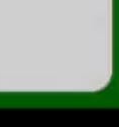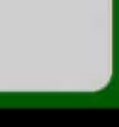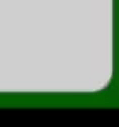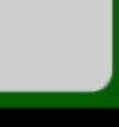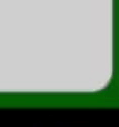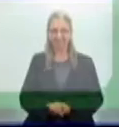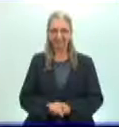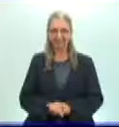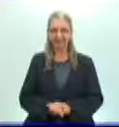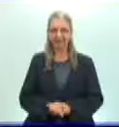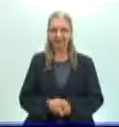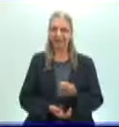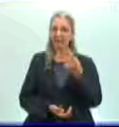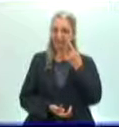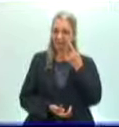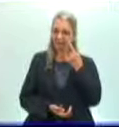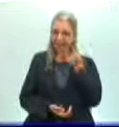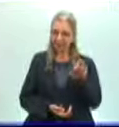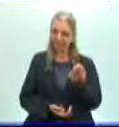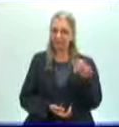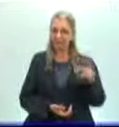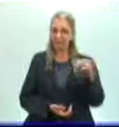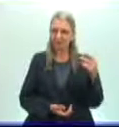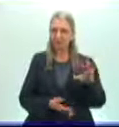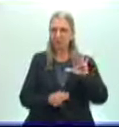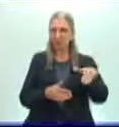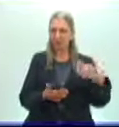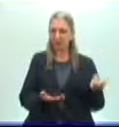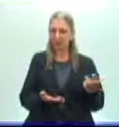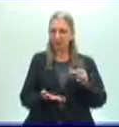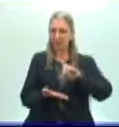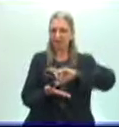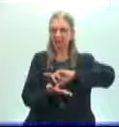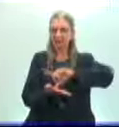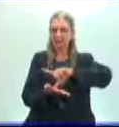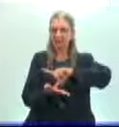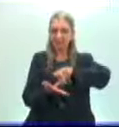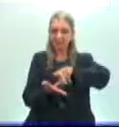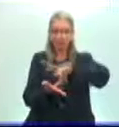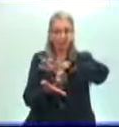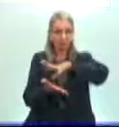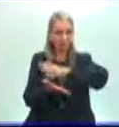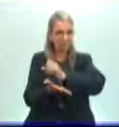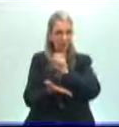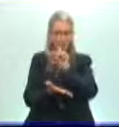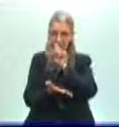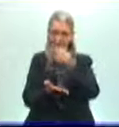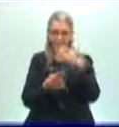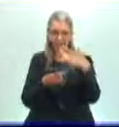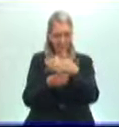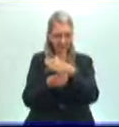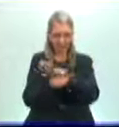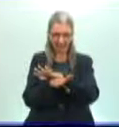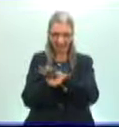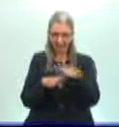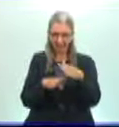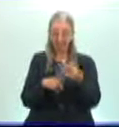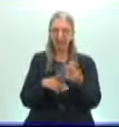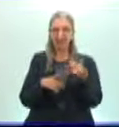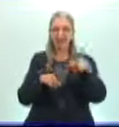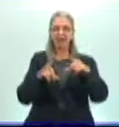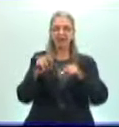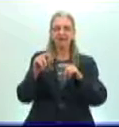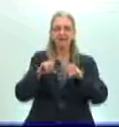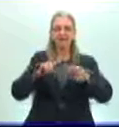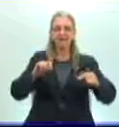Como pueden ver, el ejercicio trata sobre una semicircunferencia y nos dan varios datos sobre ella y figuras que están dentro de